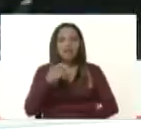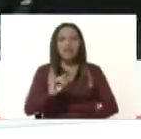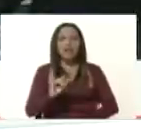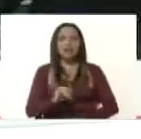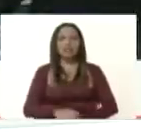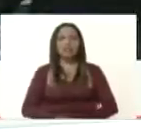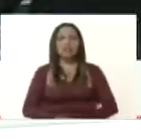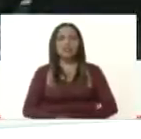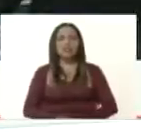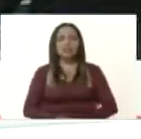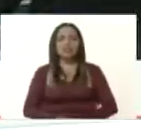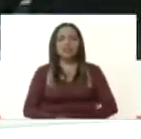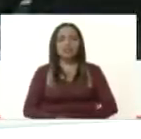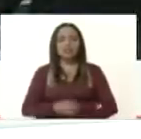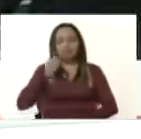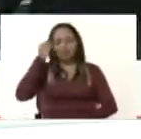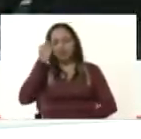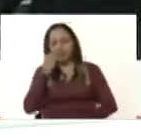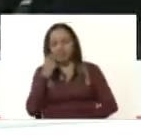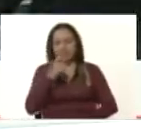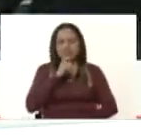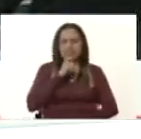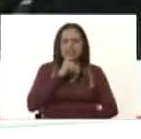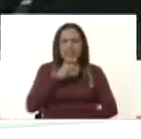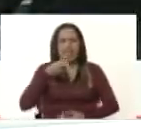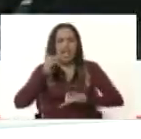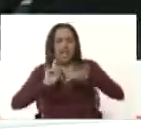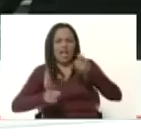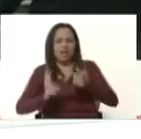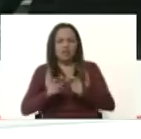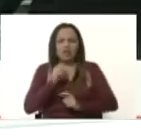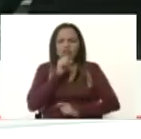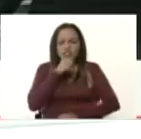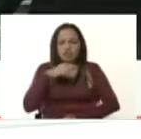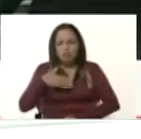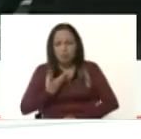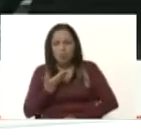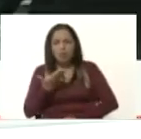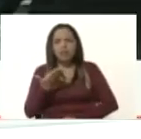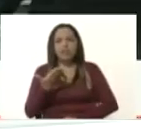la disyuntiva. Si alguno de nuestros viejitos iba a poder